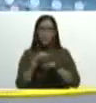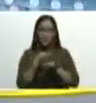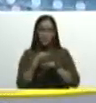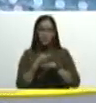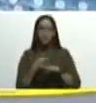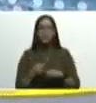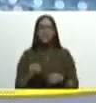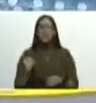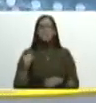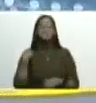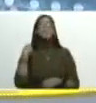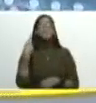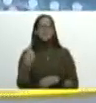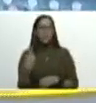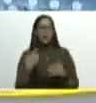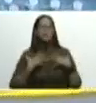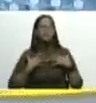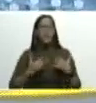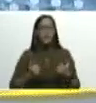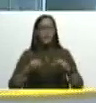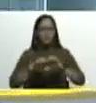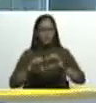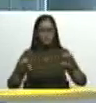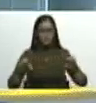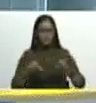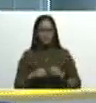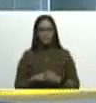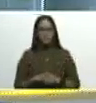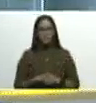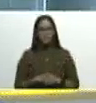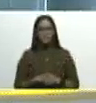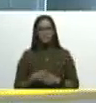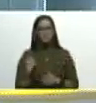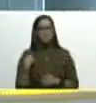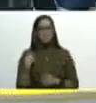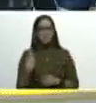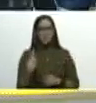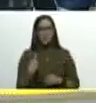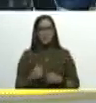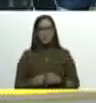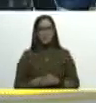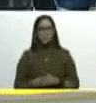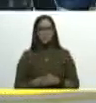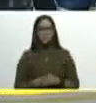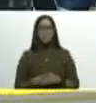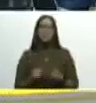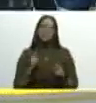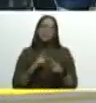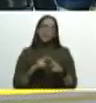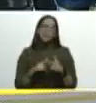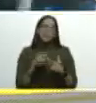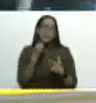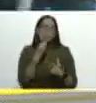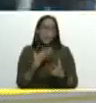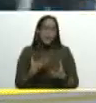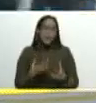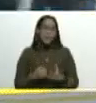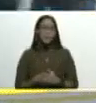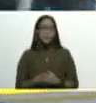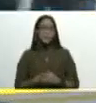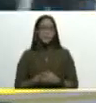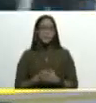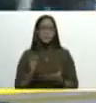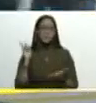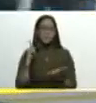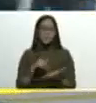puse prioridad, salud y educación. Prioridad. Y entonces, bueno, apareció,